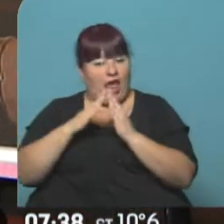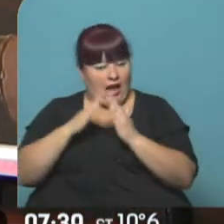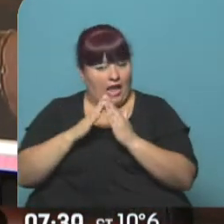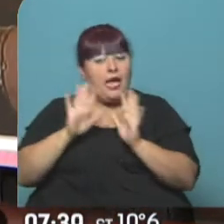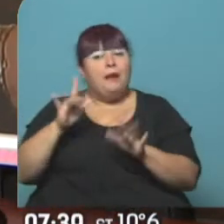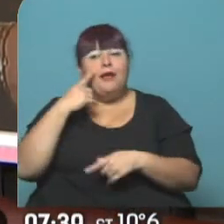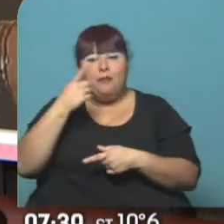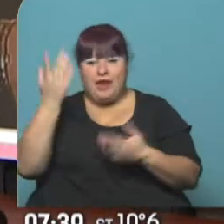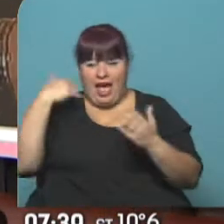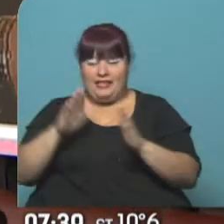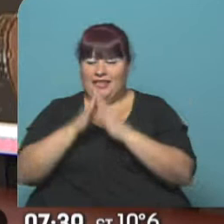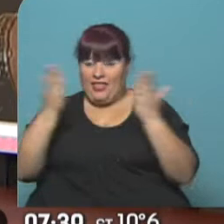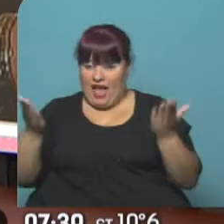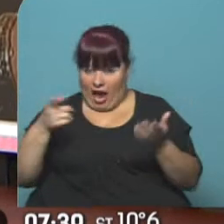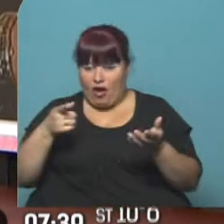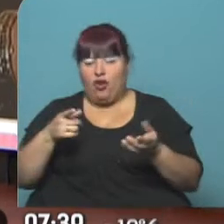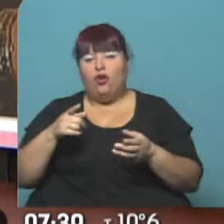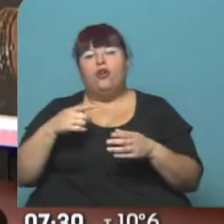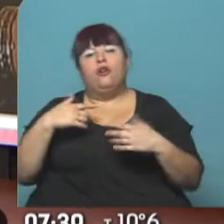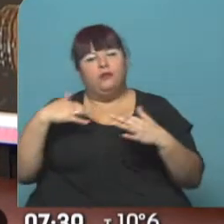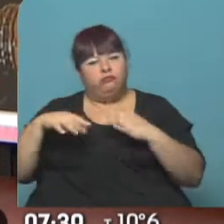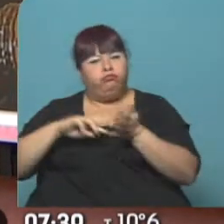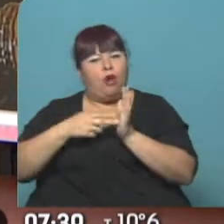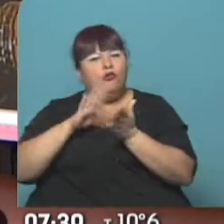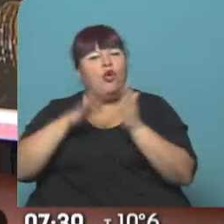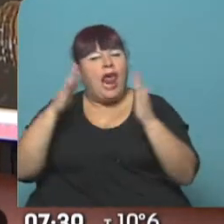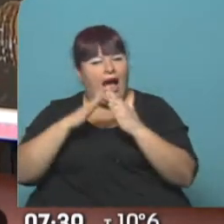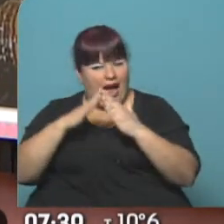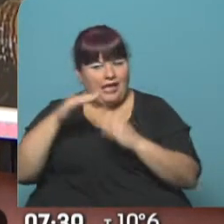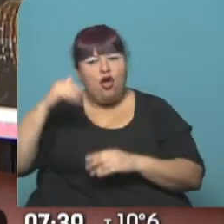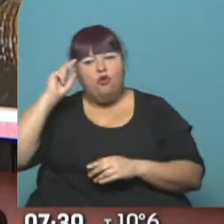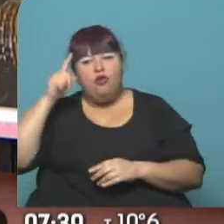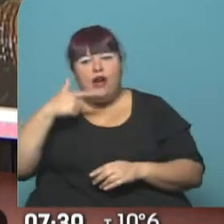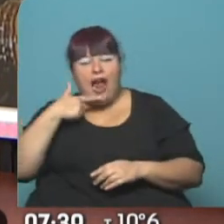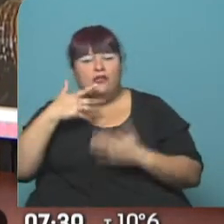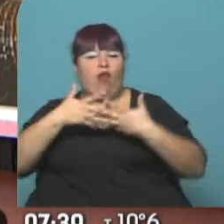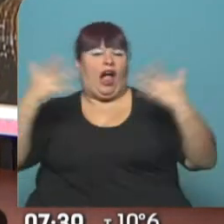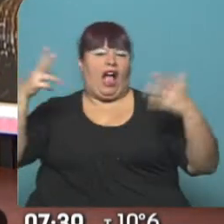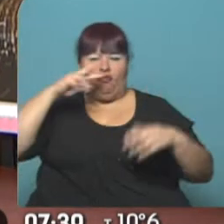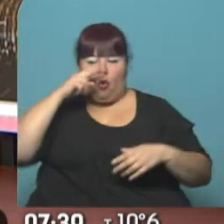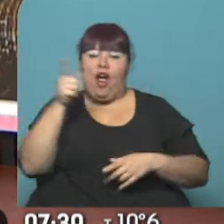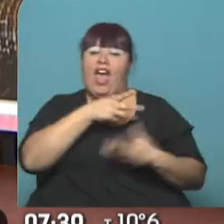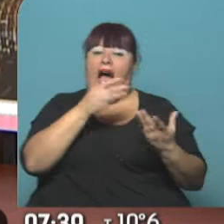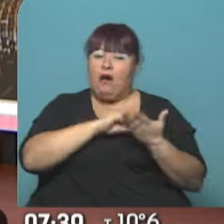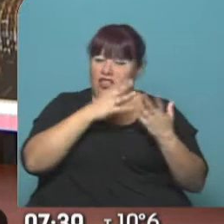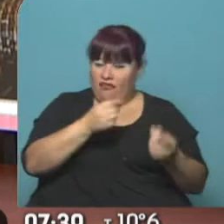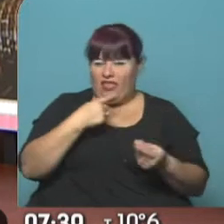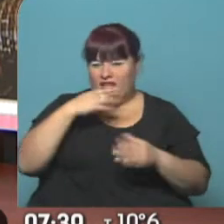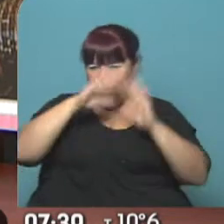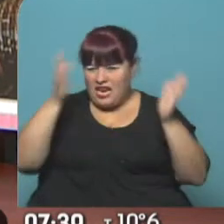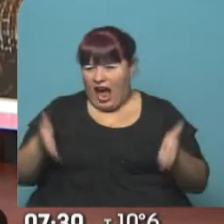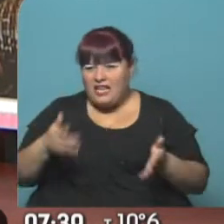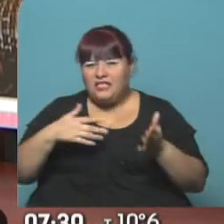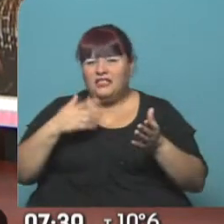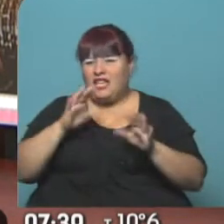como vimos en las portadas de los diarios, hay toda una polémica respecto a esa casa. Para Morales es una mansión, para la defensa es una casa que